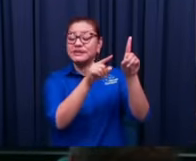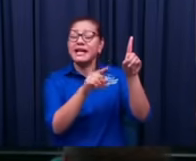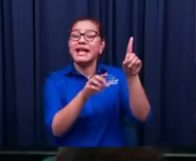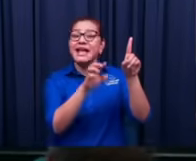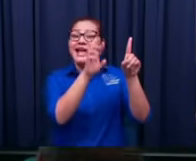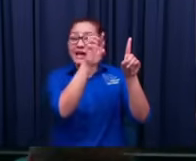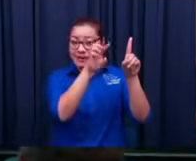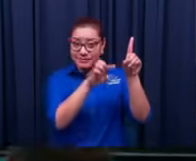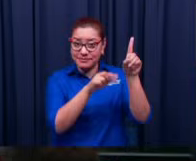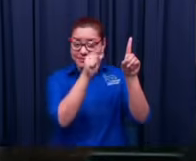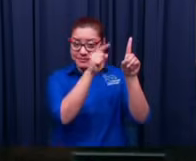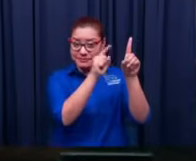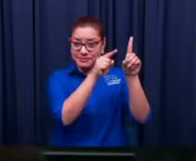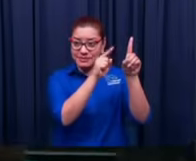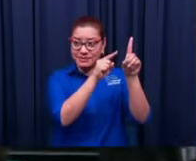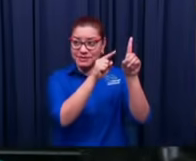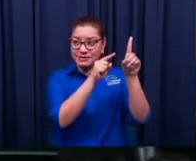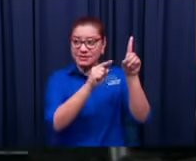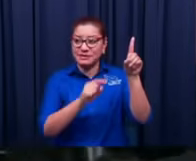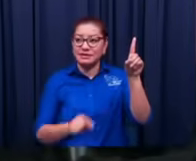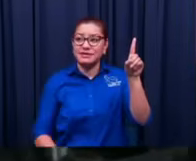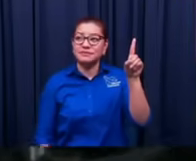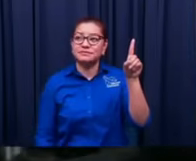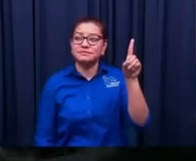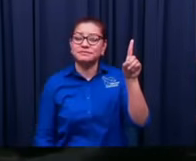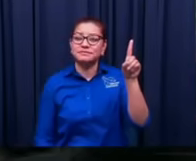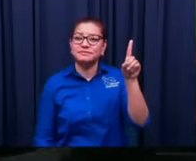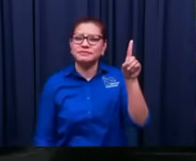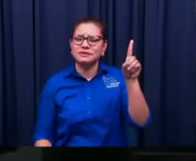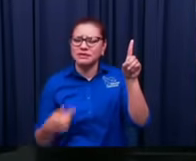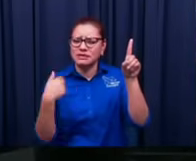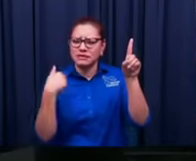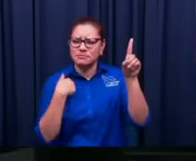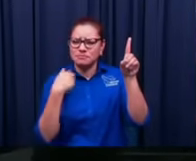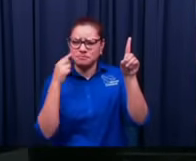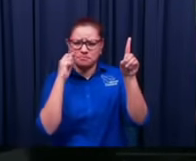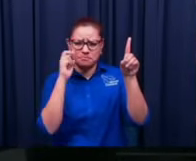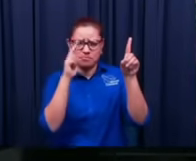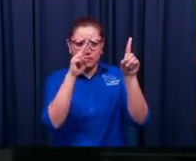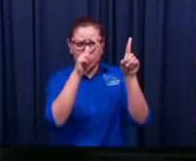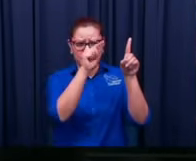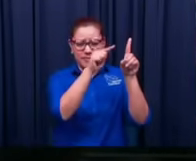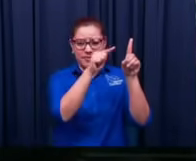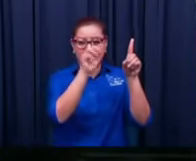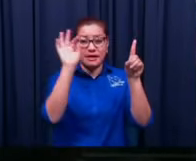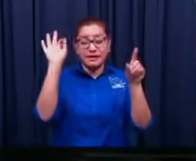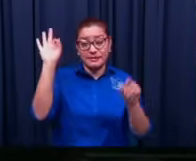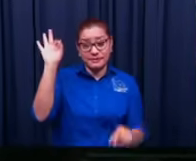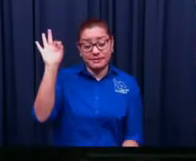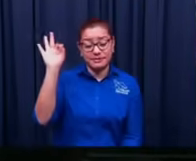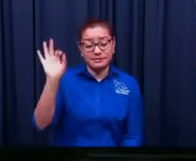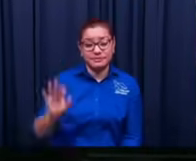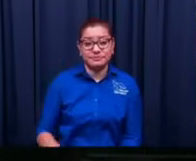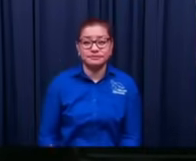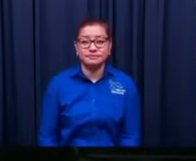Dios, aleluya, para que no se nos olvide, ¿eh? Yo conozco un ministro que